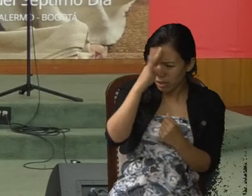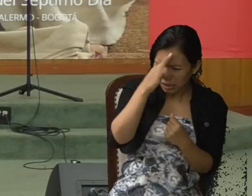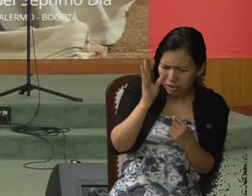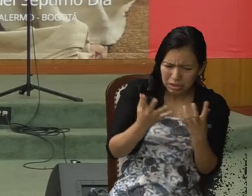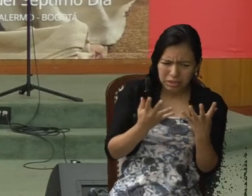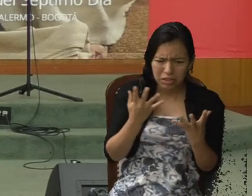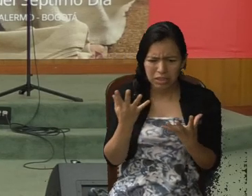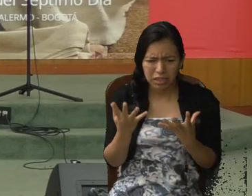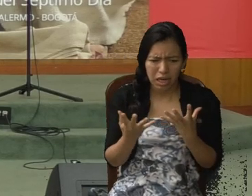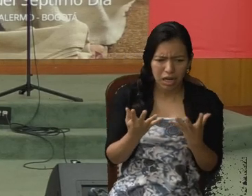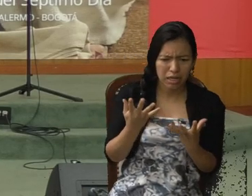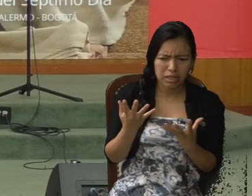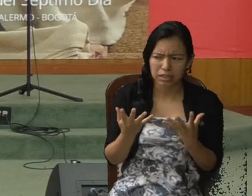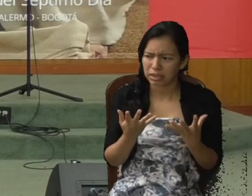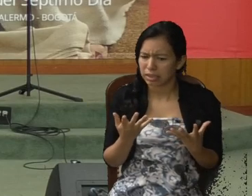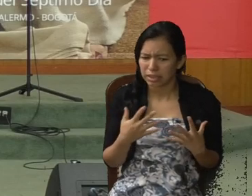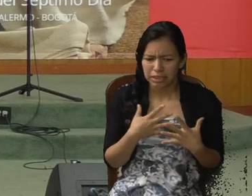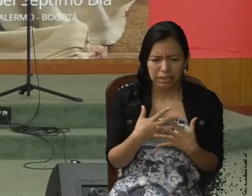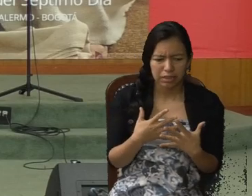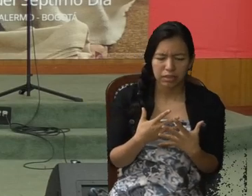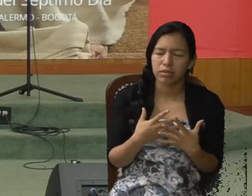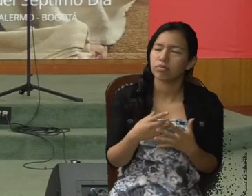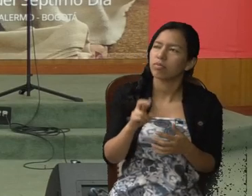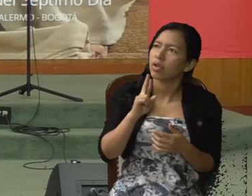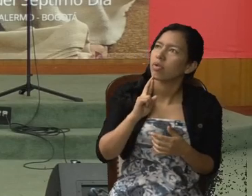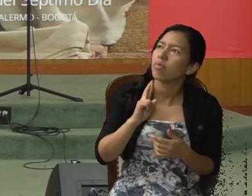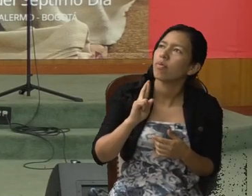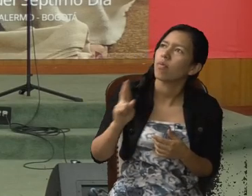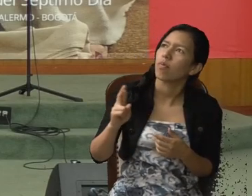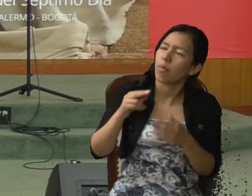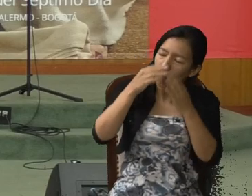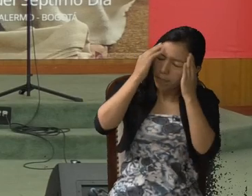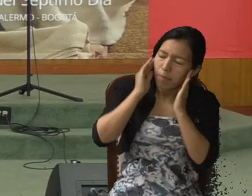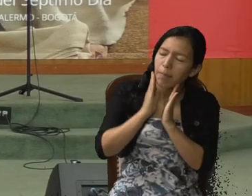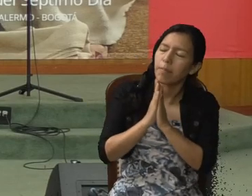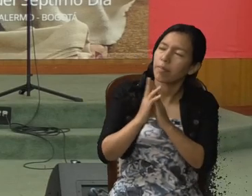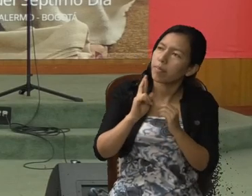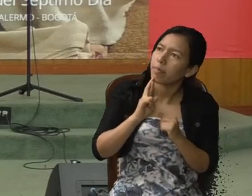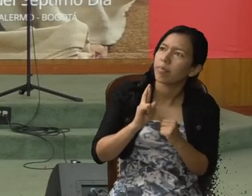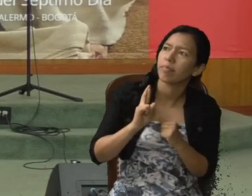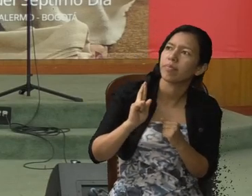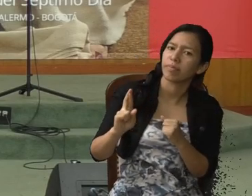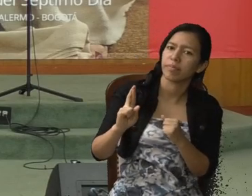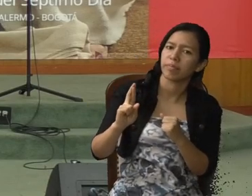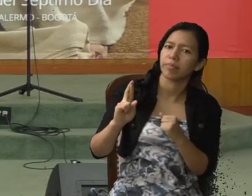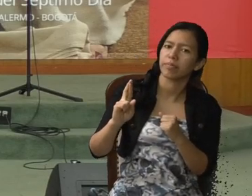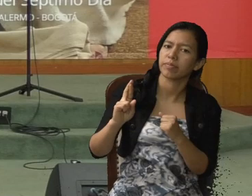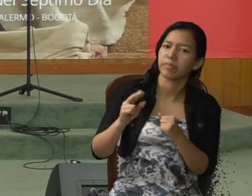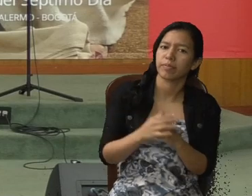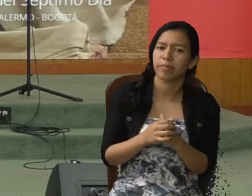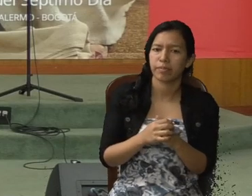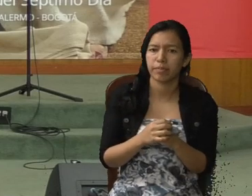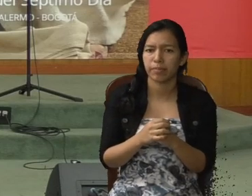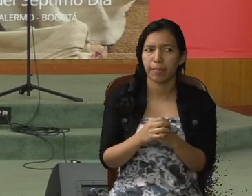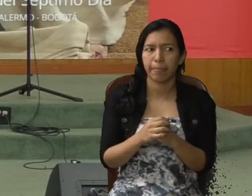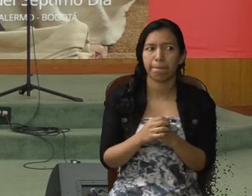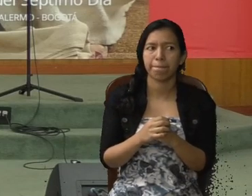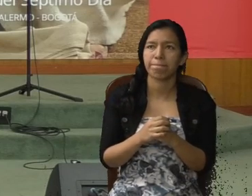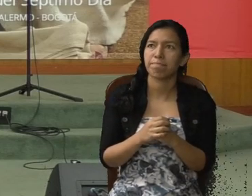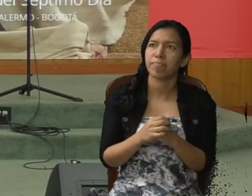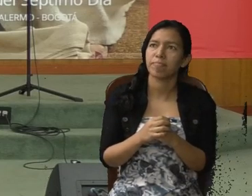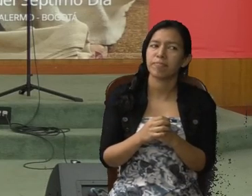ideas, con mucho temor? Dice versículo 38 de Lucas 1. Entonces María dijo, ah, esto es